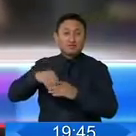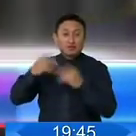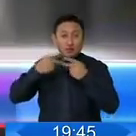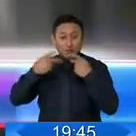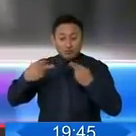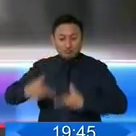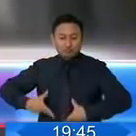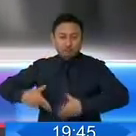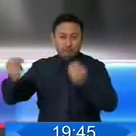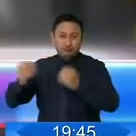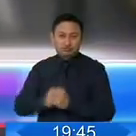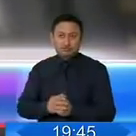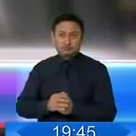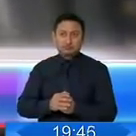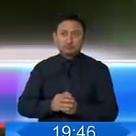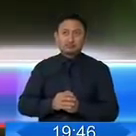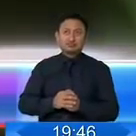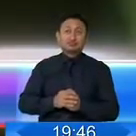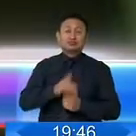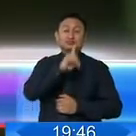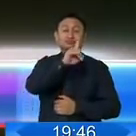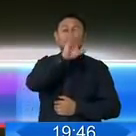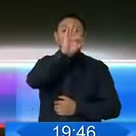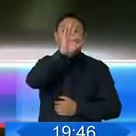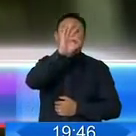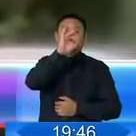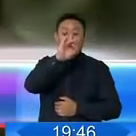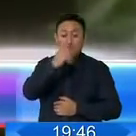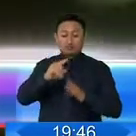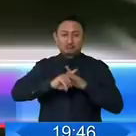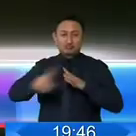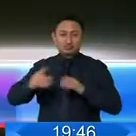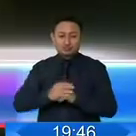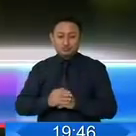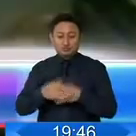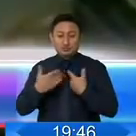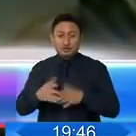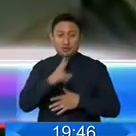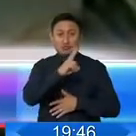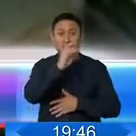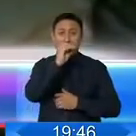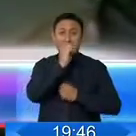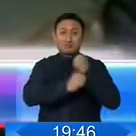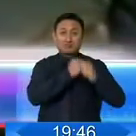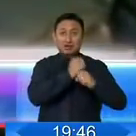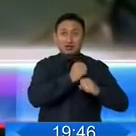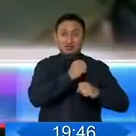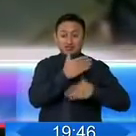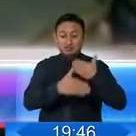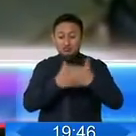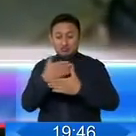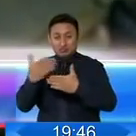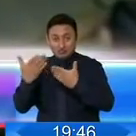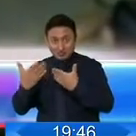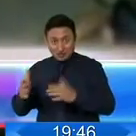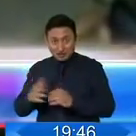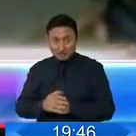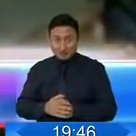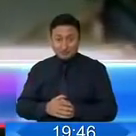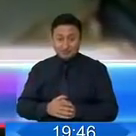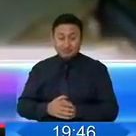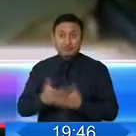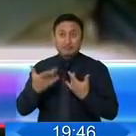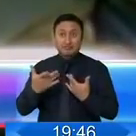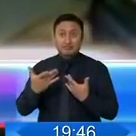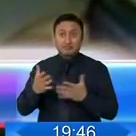de 1998 es considerado prófugo de la justicia, pero después de transcurridos 20 años y 50 días del proceso y